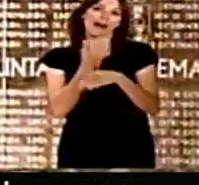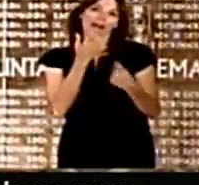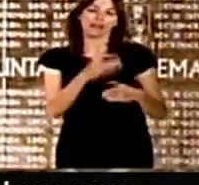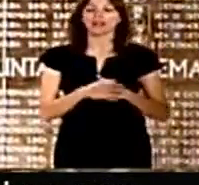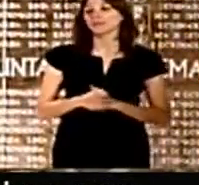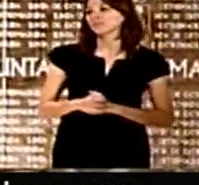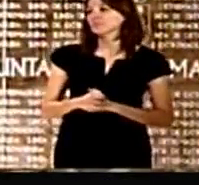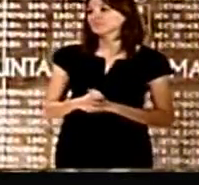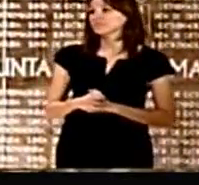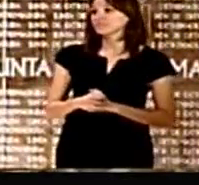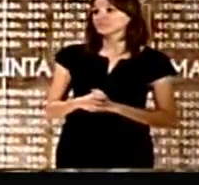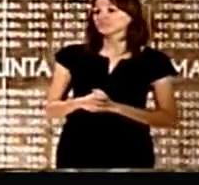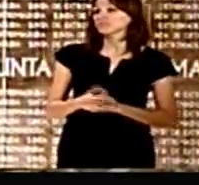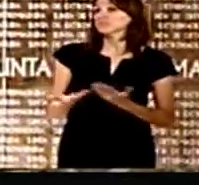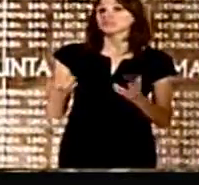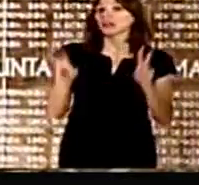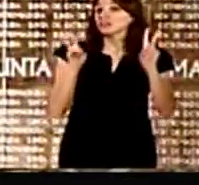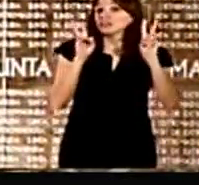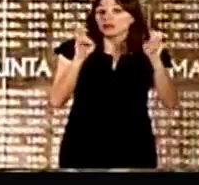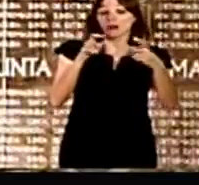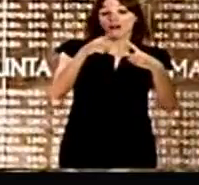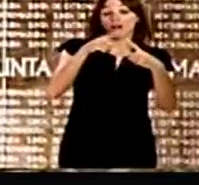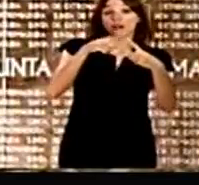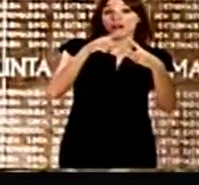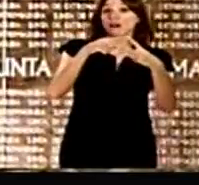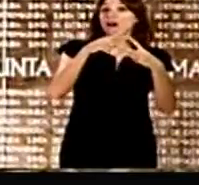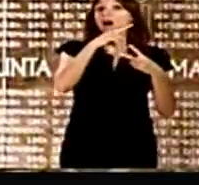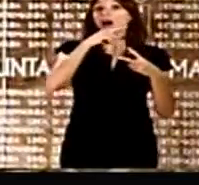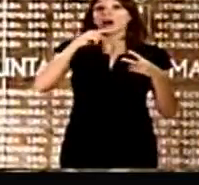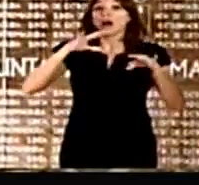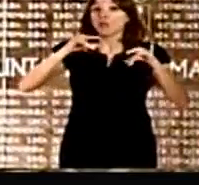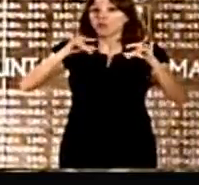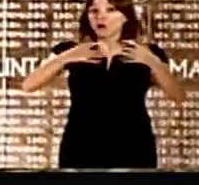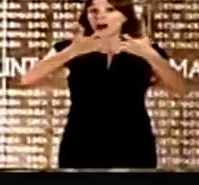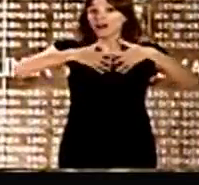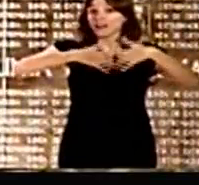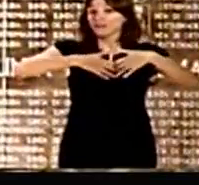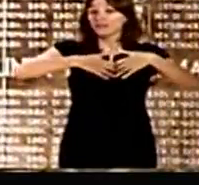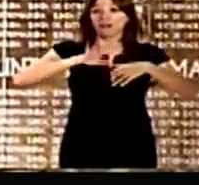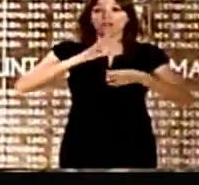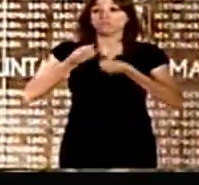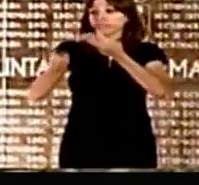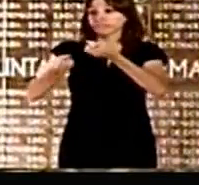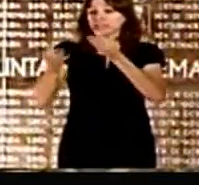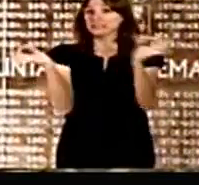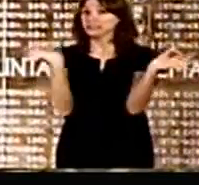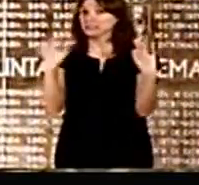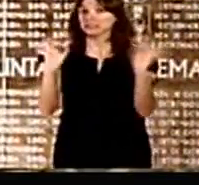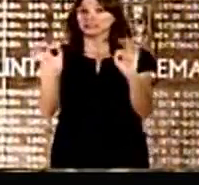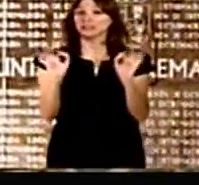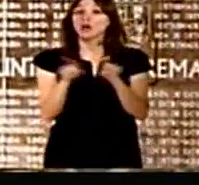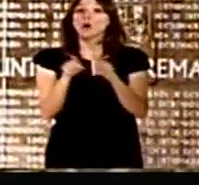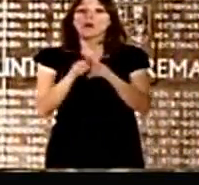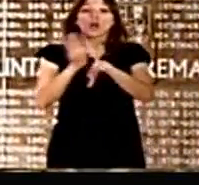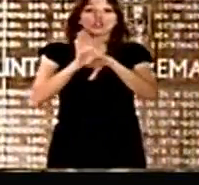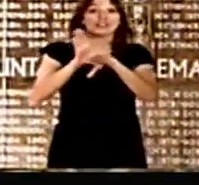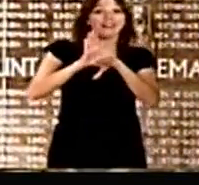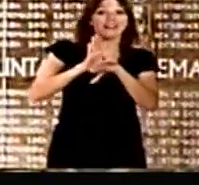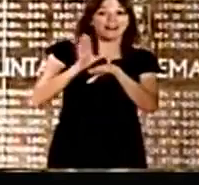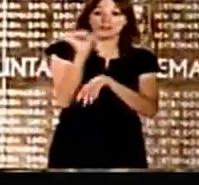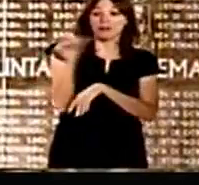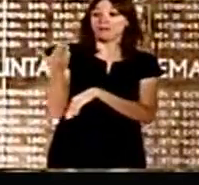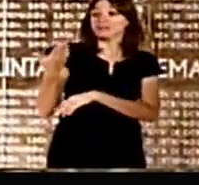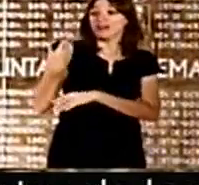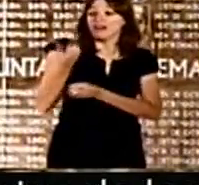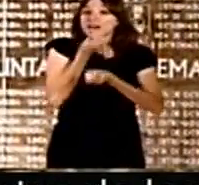No hay ninguna novedad respecto de la azucarera. Como ya les dijo el martes pasado la consejera de Economía, a preguntas también que le hicisteis los medios al término de la